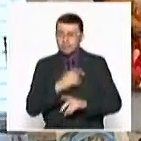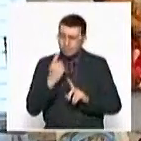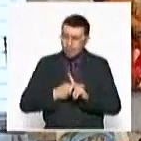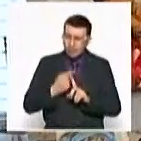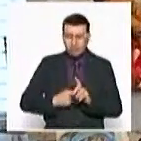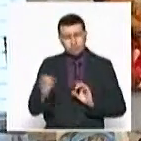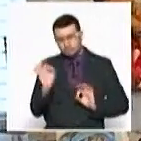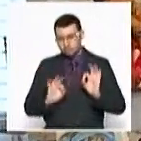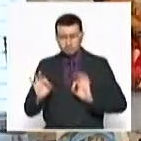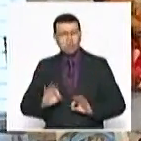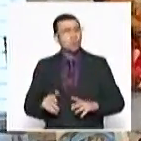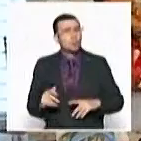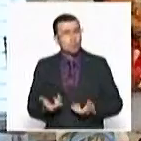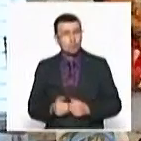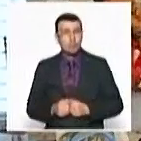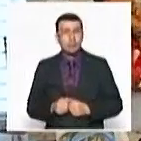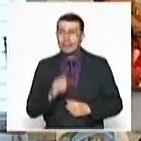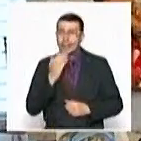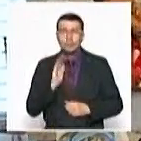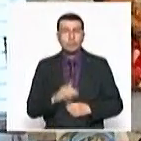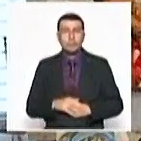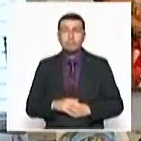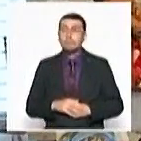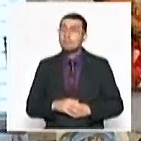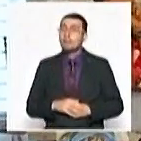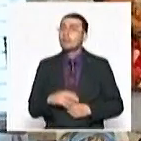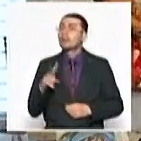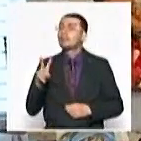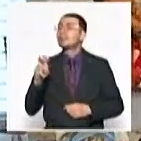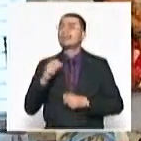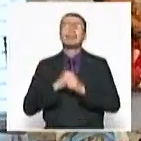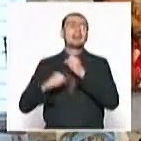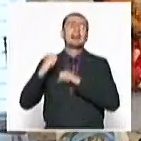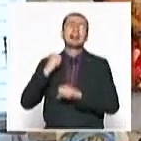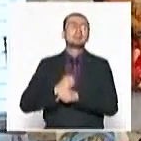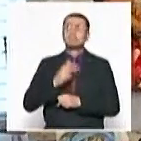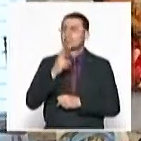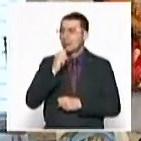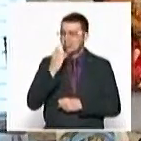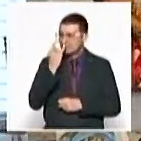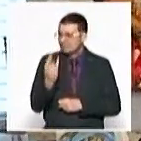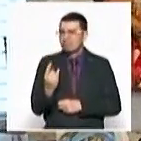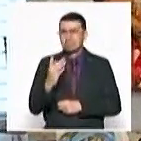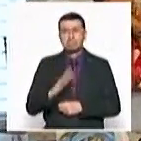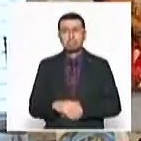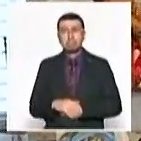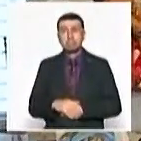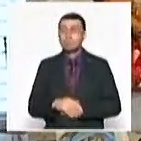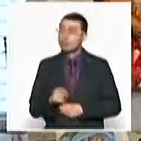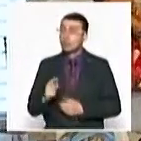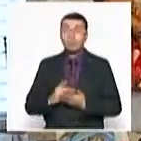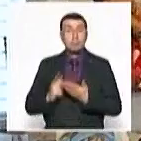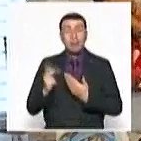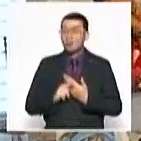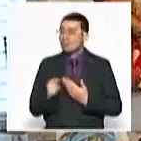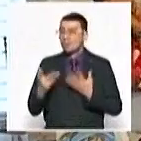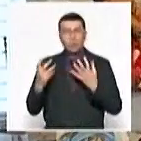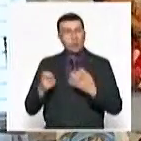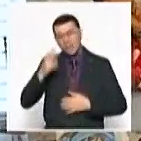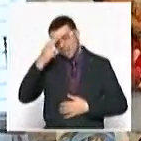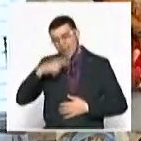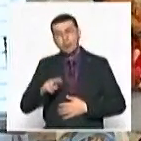cómo. Pero supongamos que hace 5, 6, 7 años no le interesaba a alguien porque no estaba en planes de tener un hijo, pero